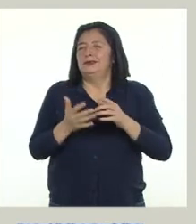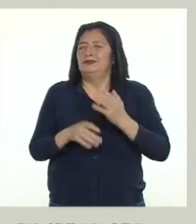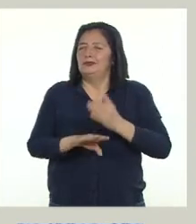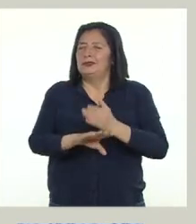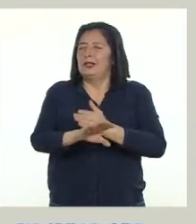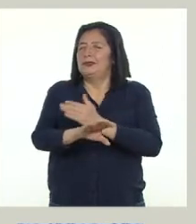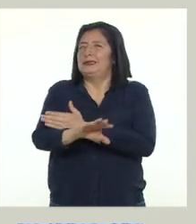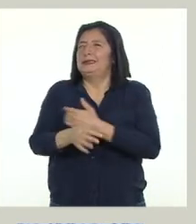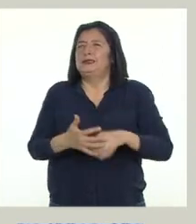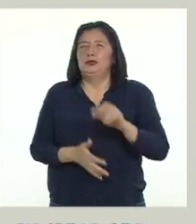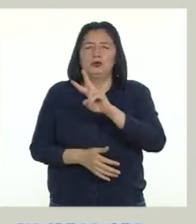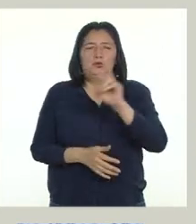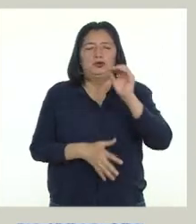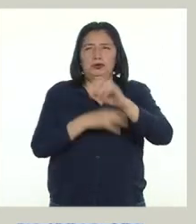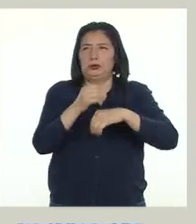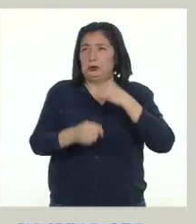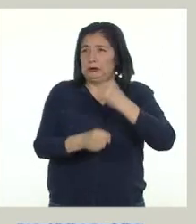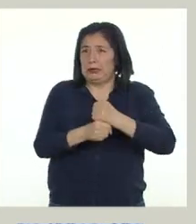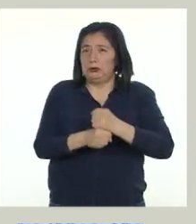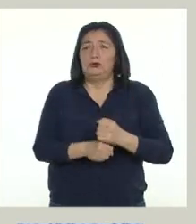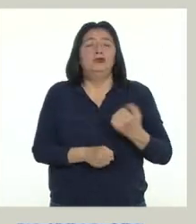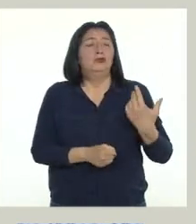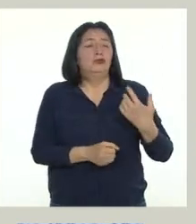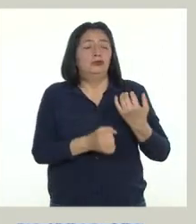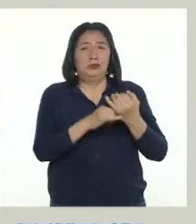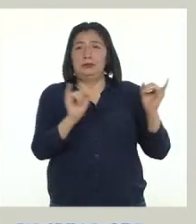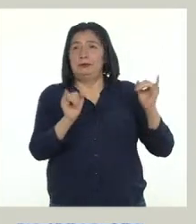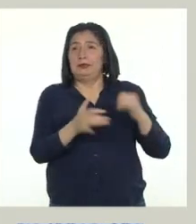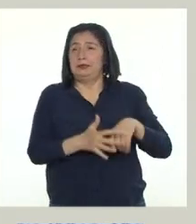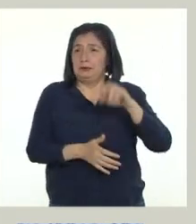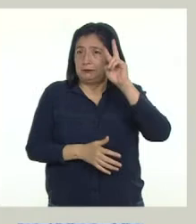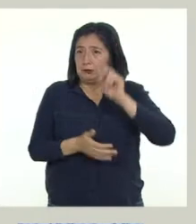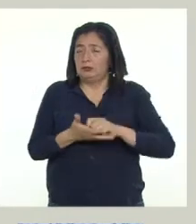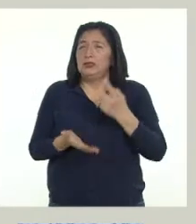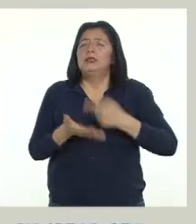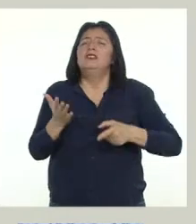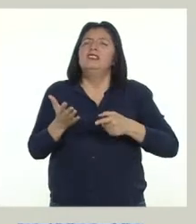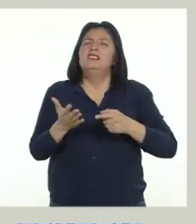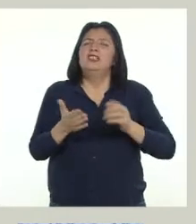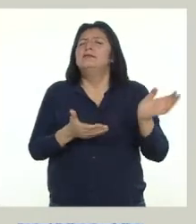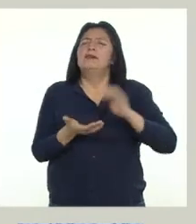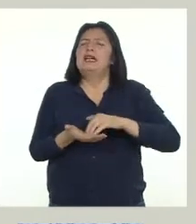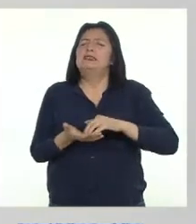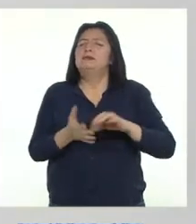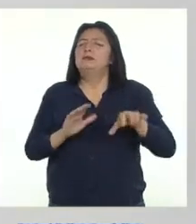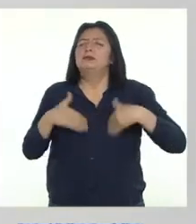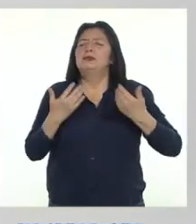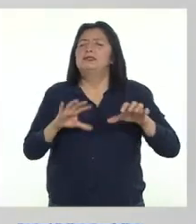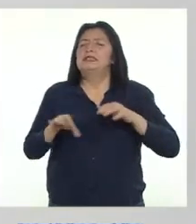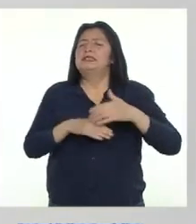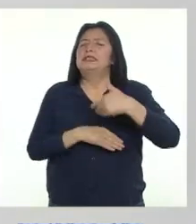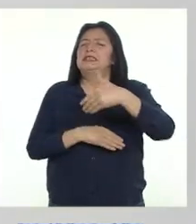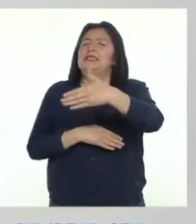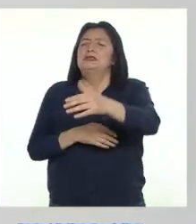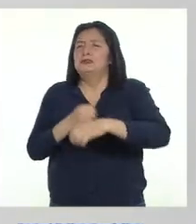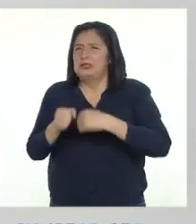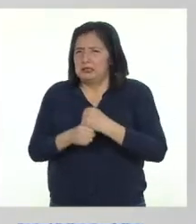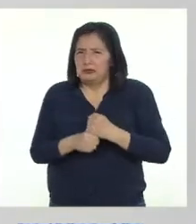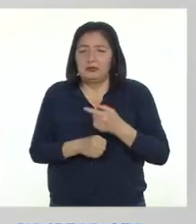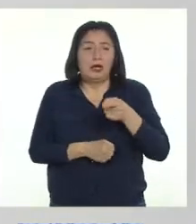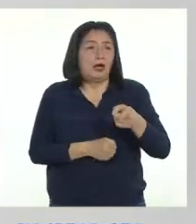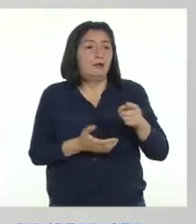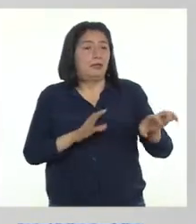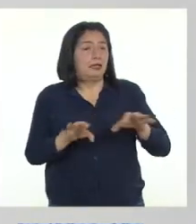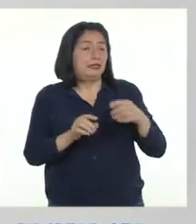estos 200 años de la República y qué podemos lograr en los siguientes años. Para realizar este reto